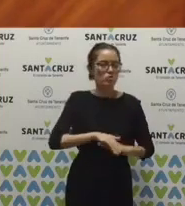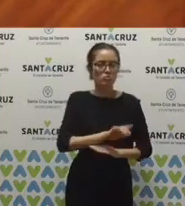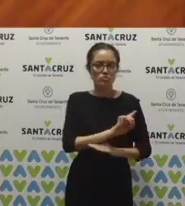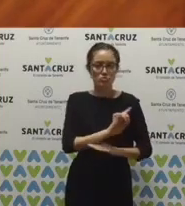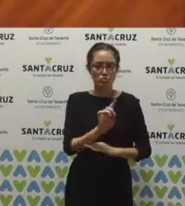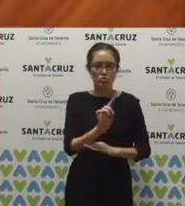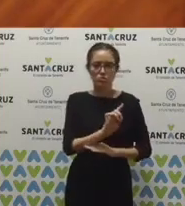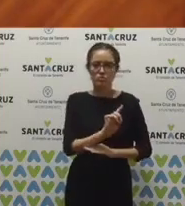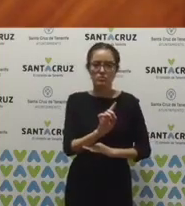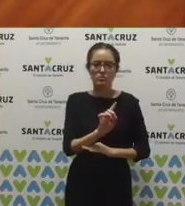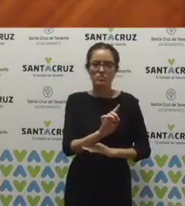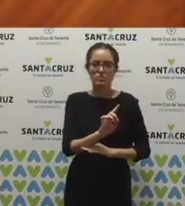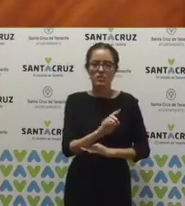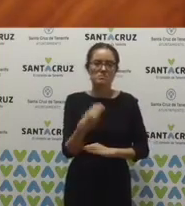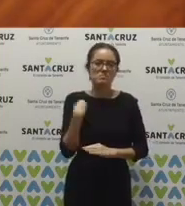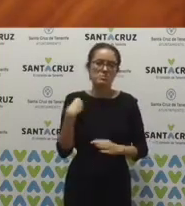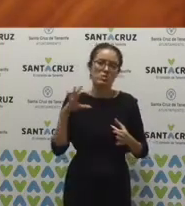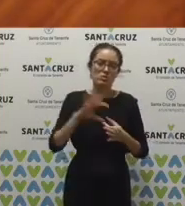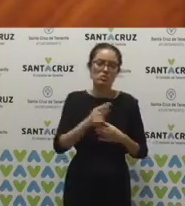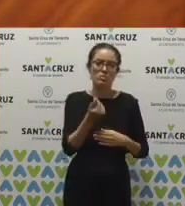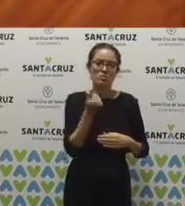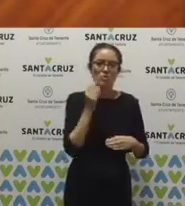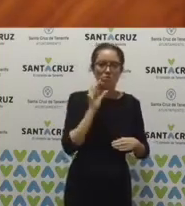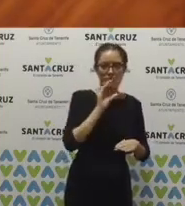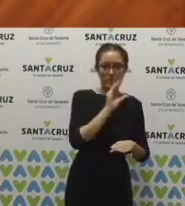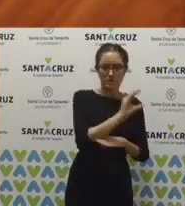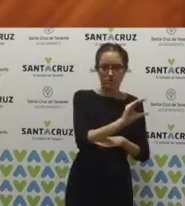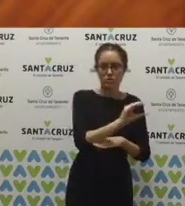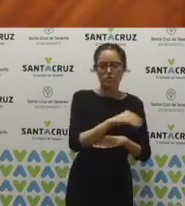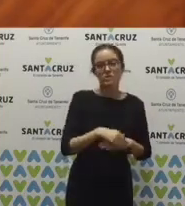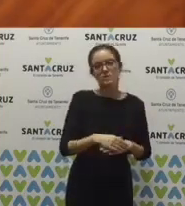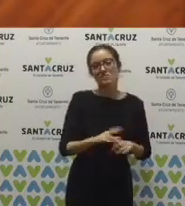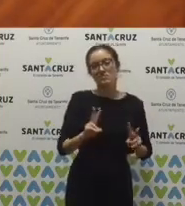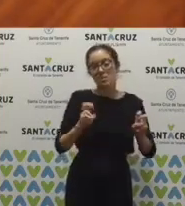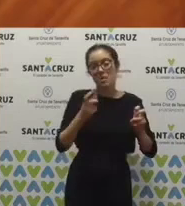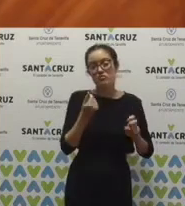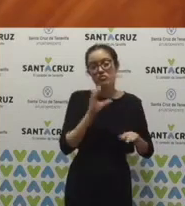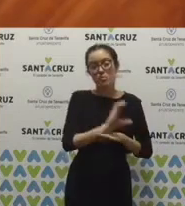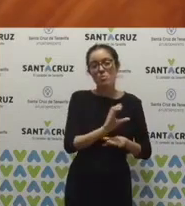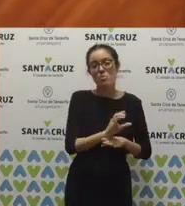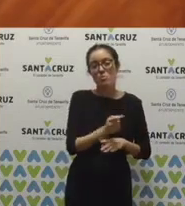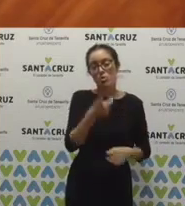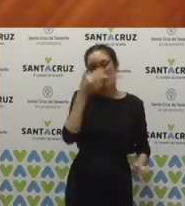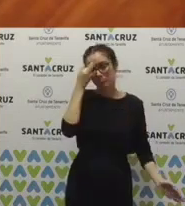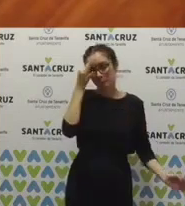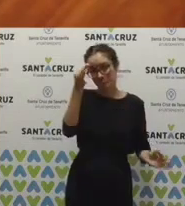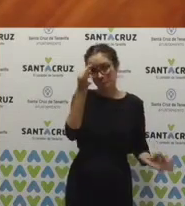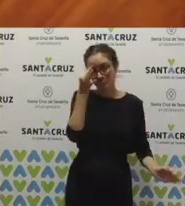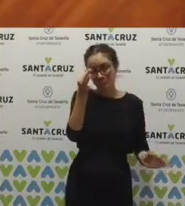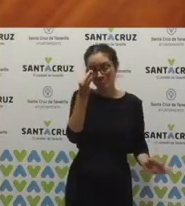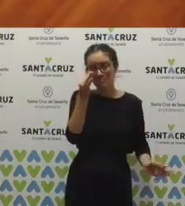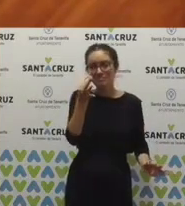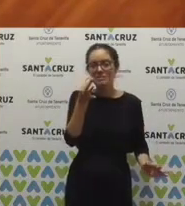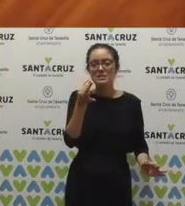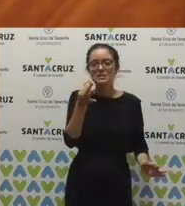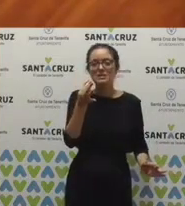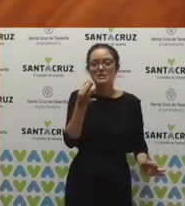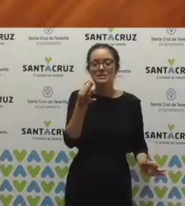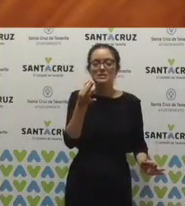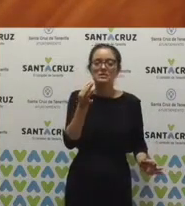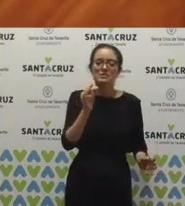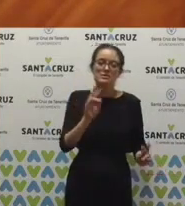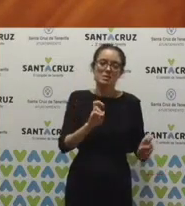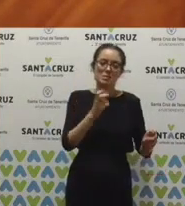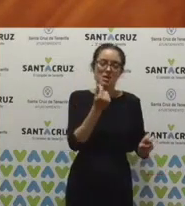hablando sobre todo de las bonificaciones está en con ser concertado esto de las bonificaciones a las normas a las personas las tasas y